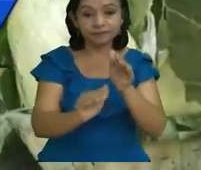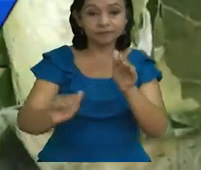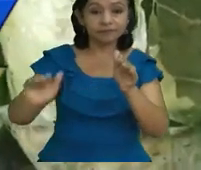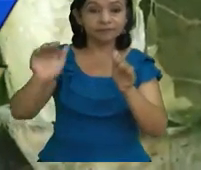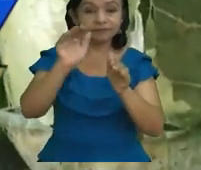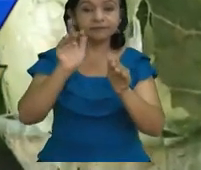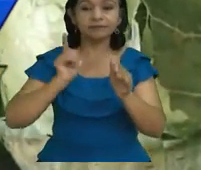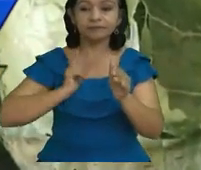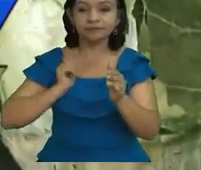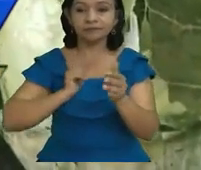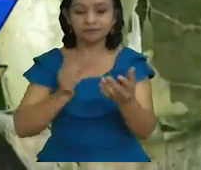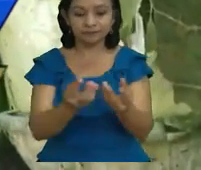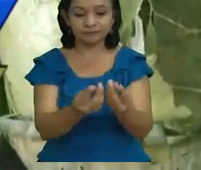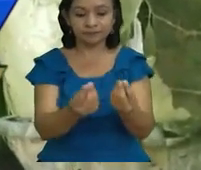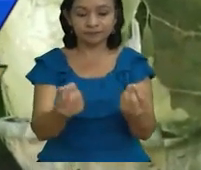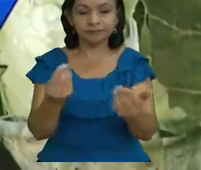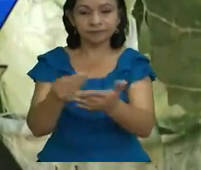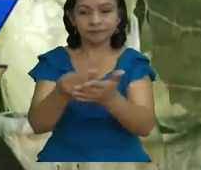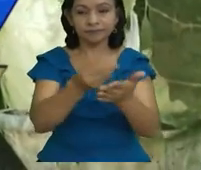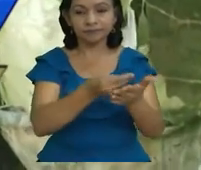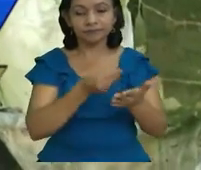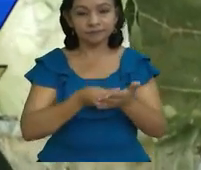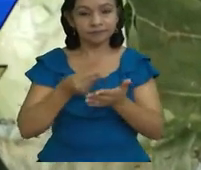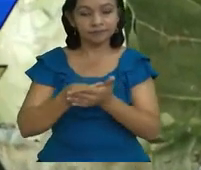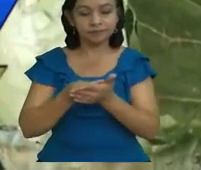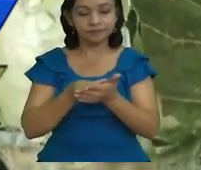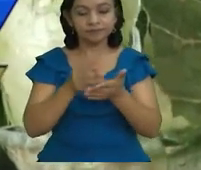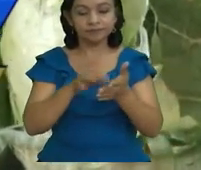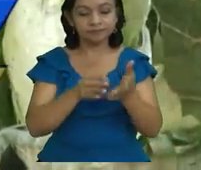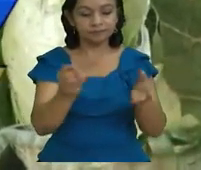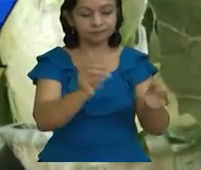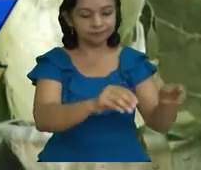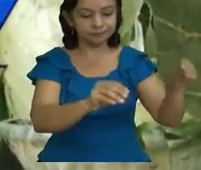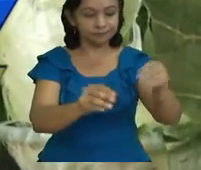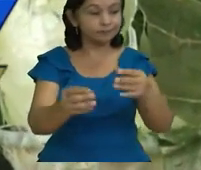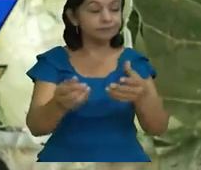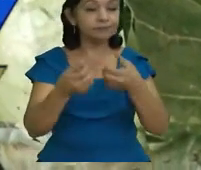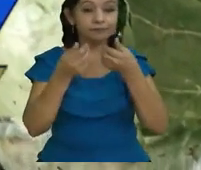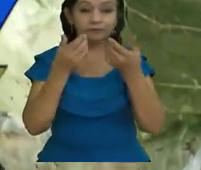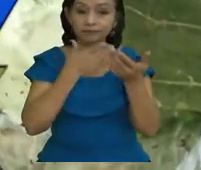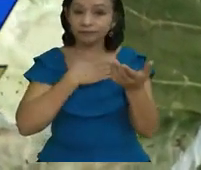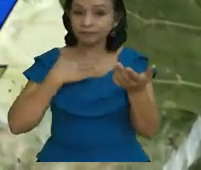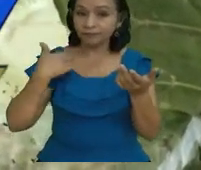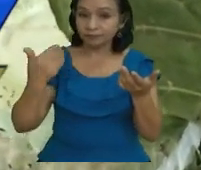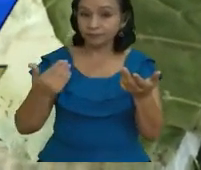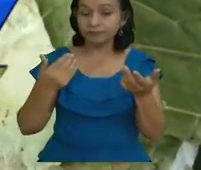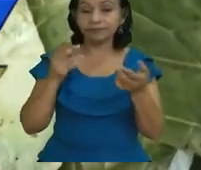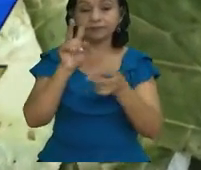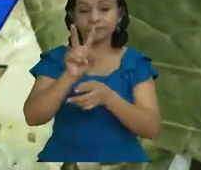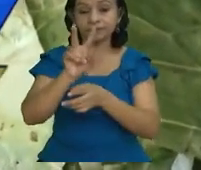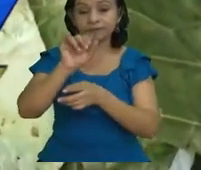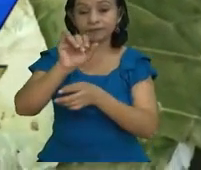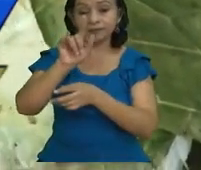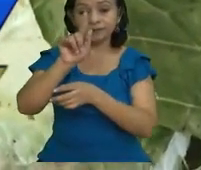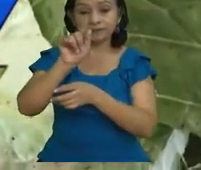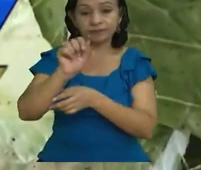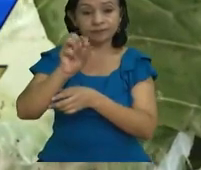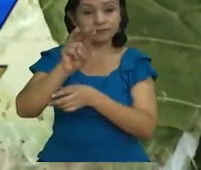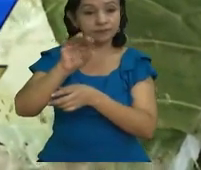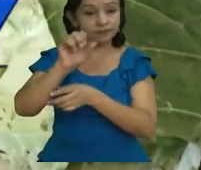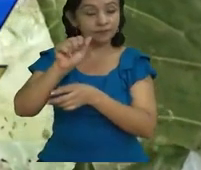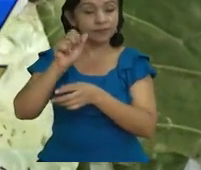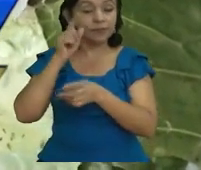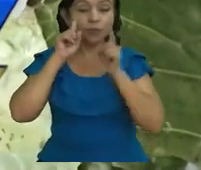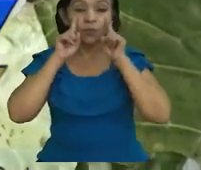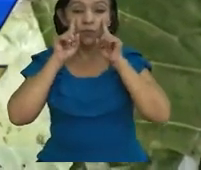sus producciones es por la compra de los insumos. Entonces, eso viene a mejorar significativamente, y así estamos aportando también al cuidado de la madre